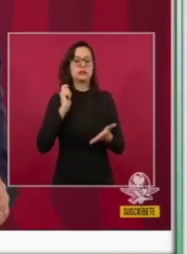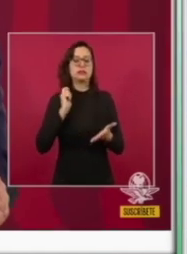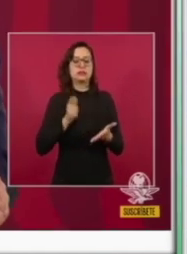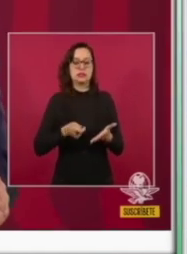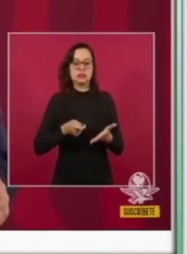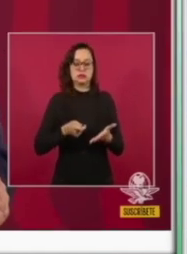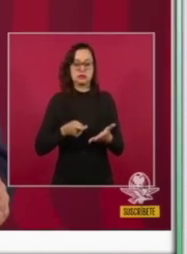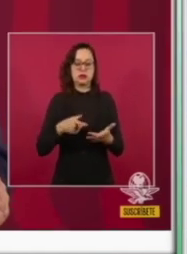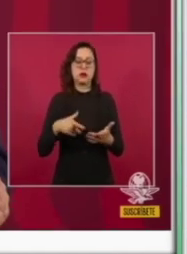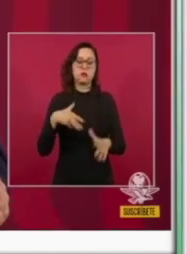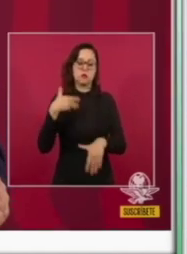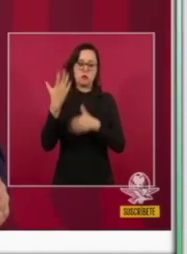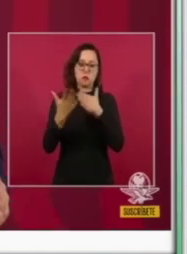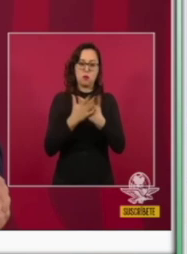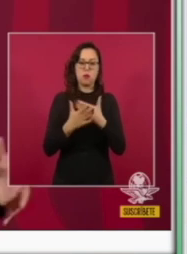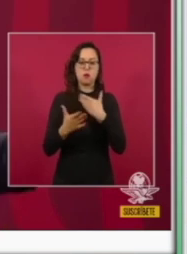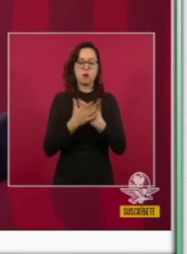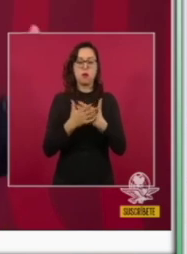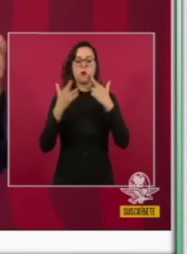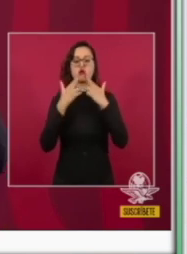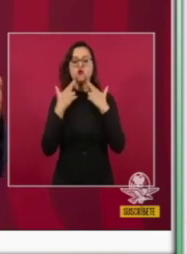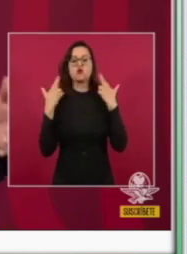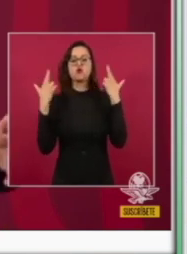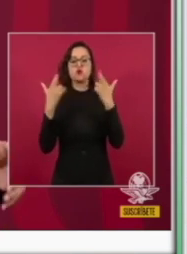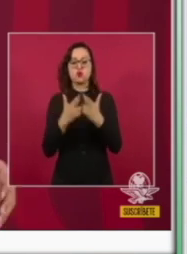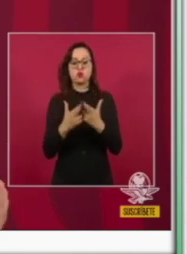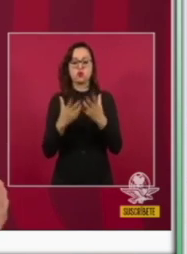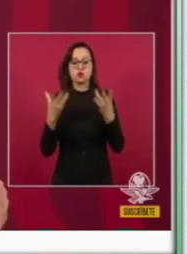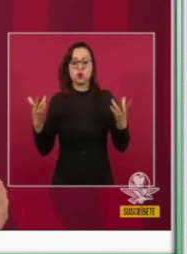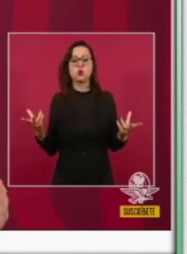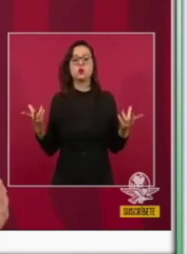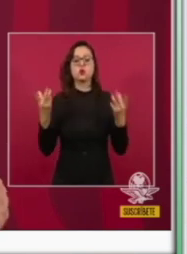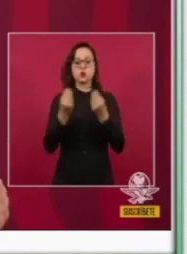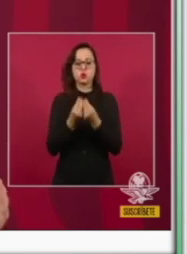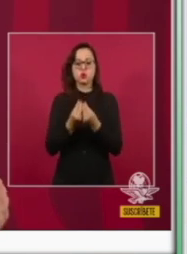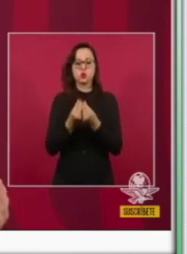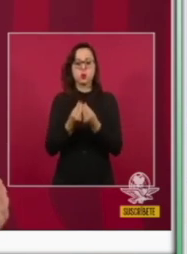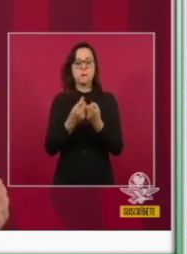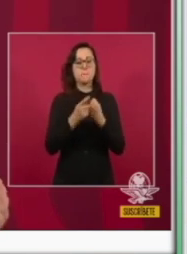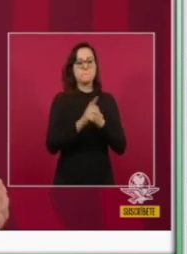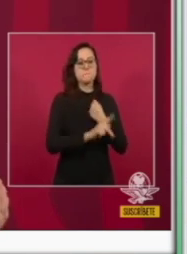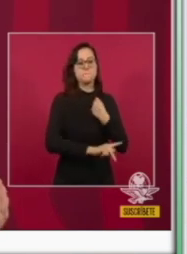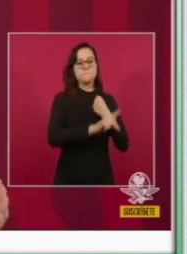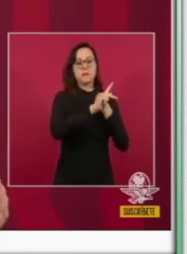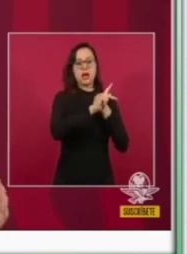una reunión de países